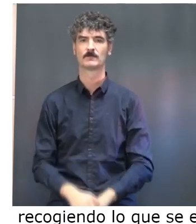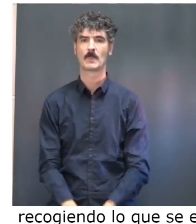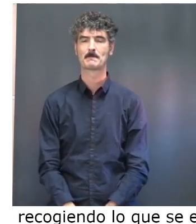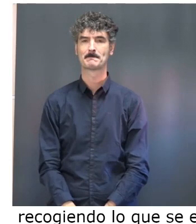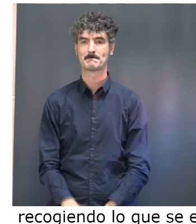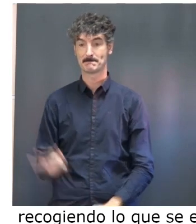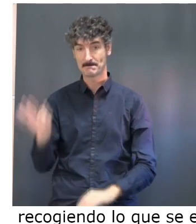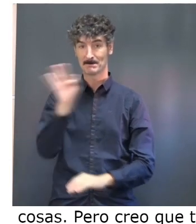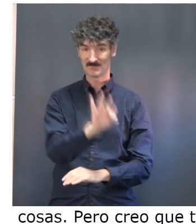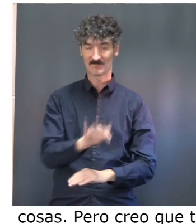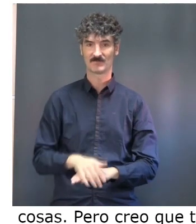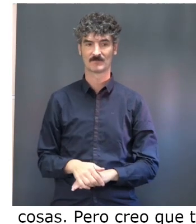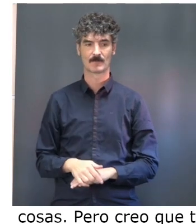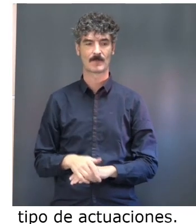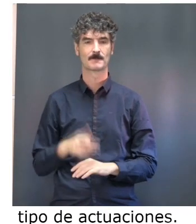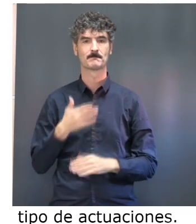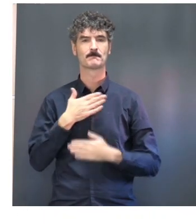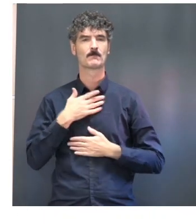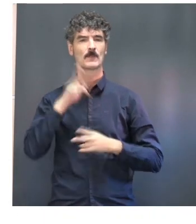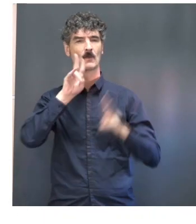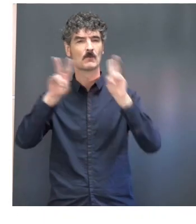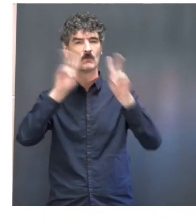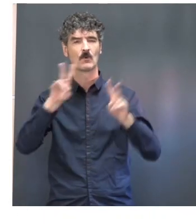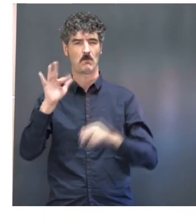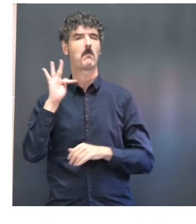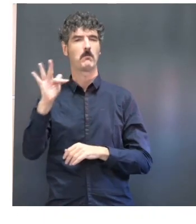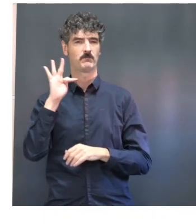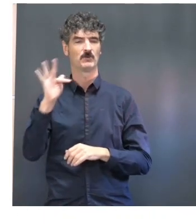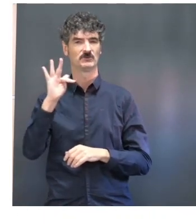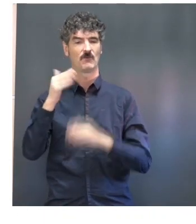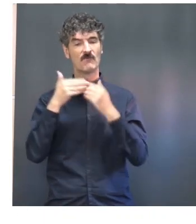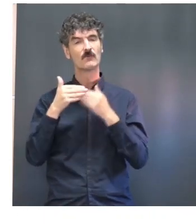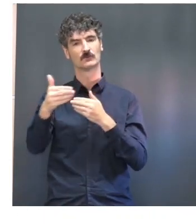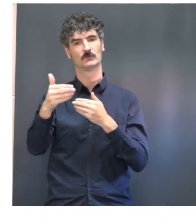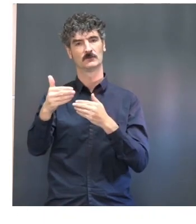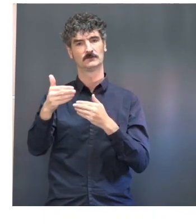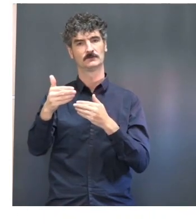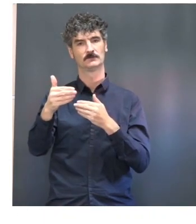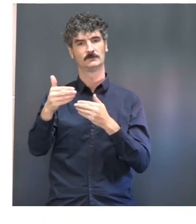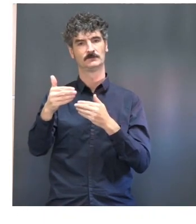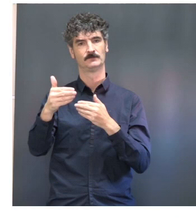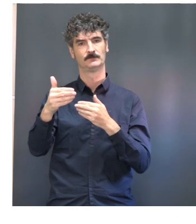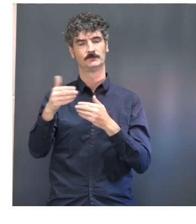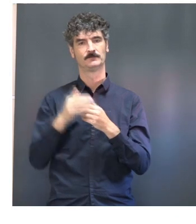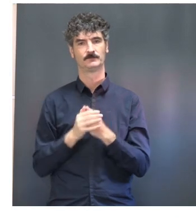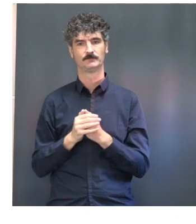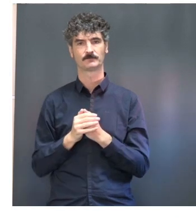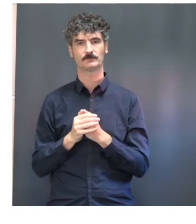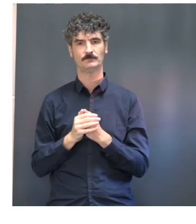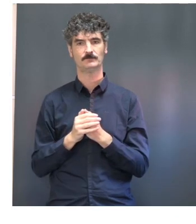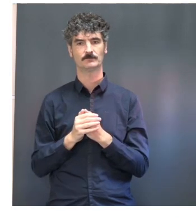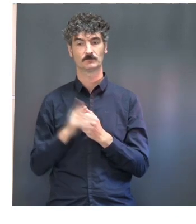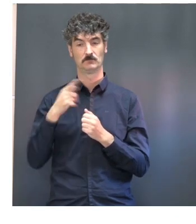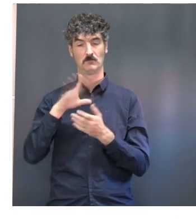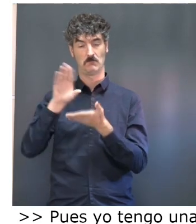¿Verdad? Pues yo tengo una visión muy positiva de lo que va a ser el futuro. Vengo viendo todos